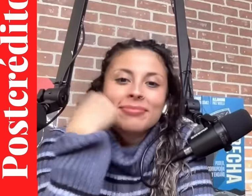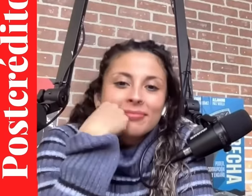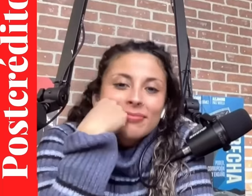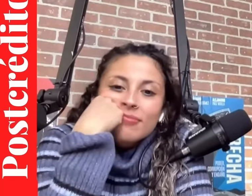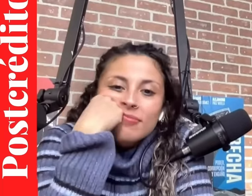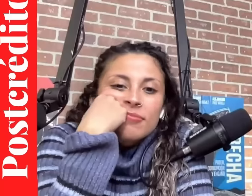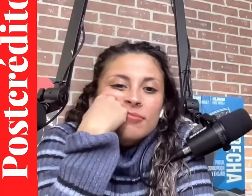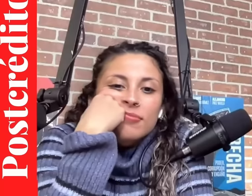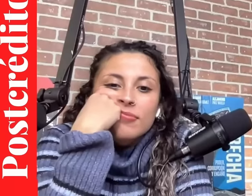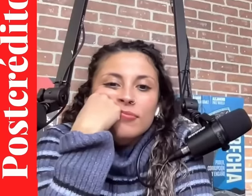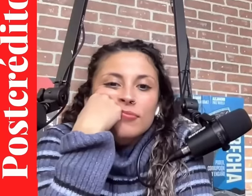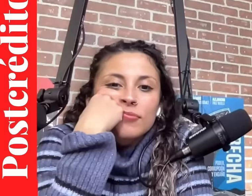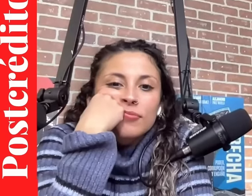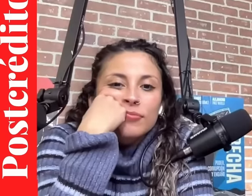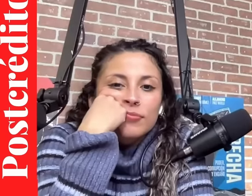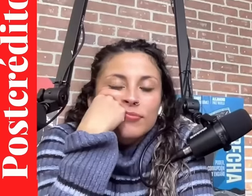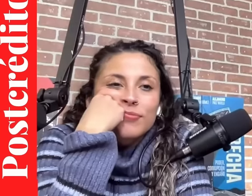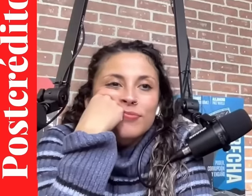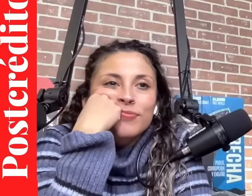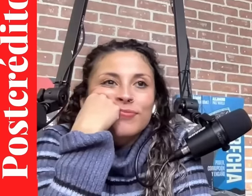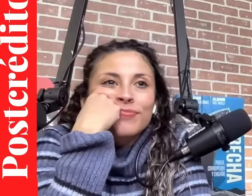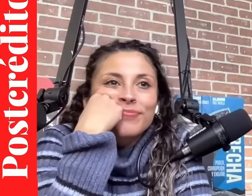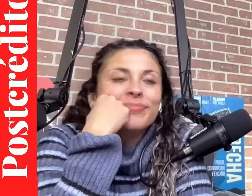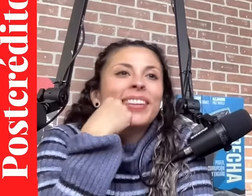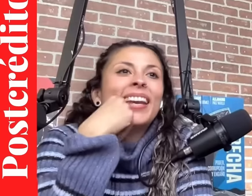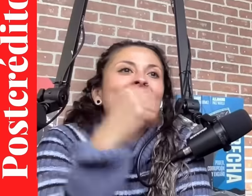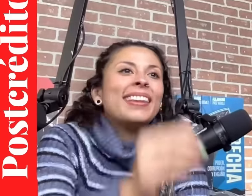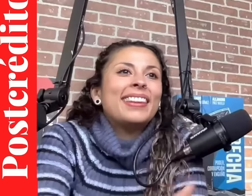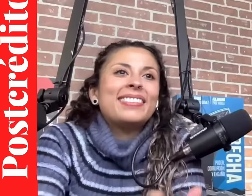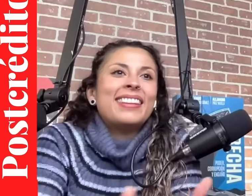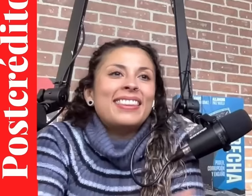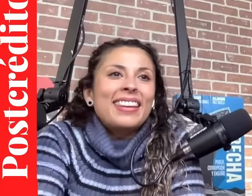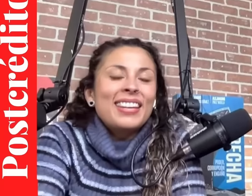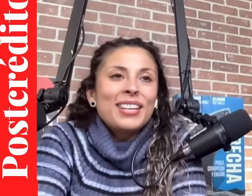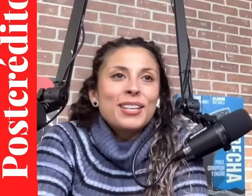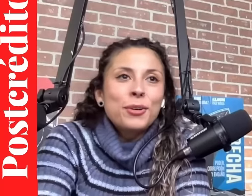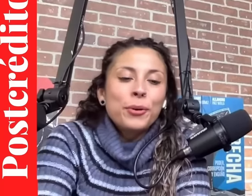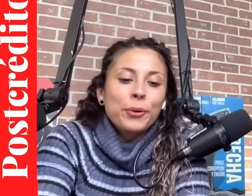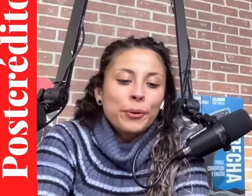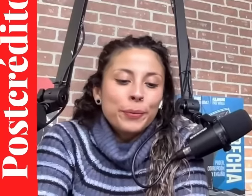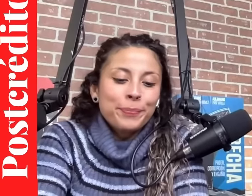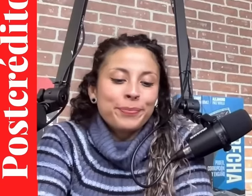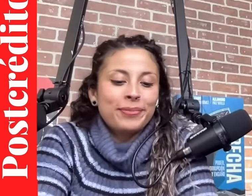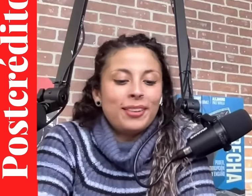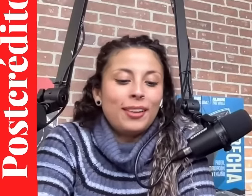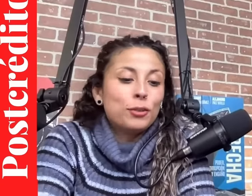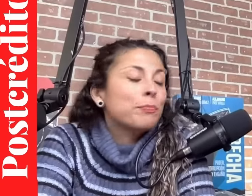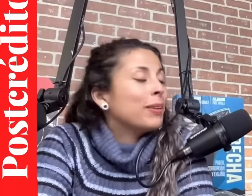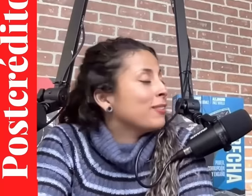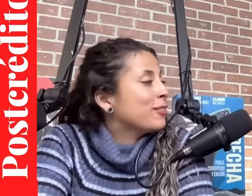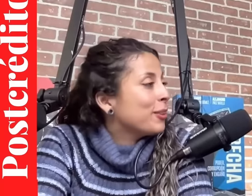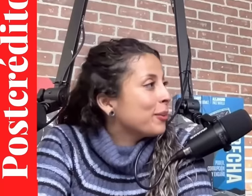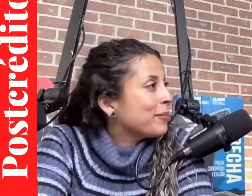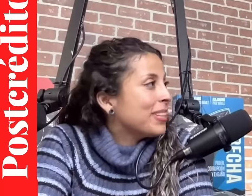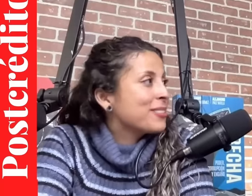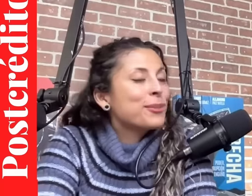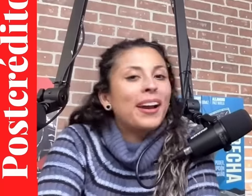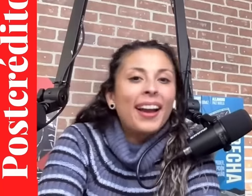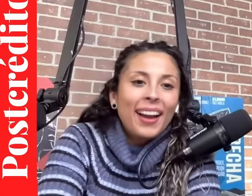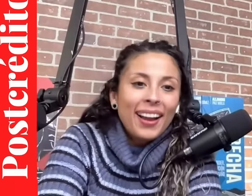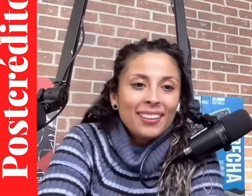se sumen Habrá gente así de qué va hoy gente así cuéntanos de de Cedillo de su